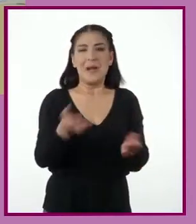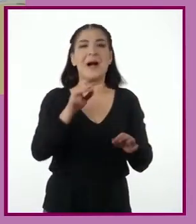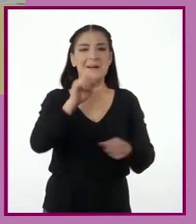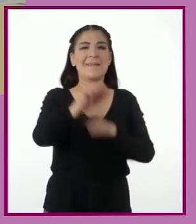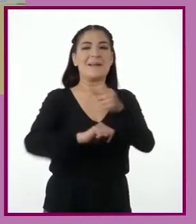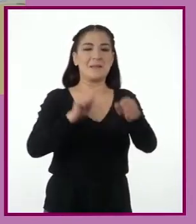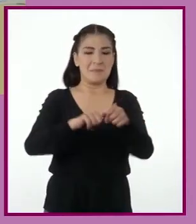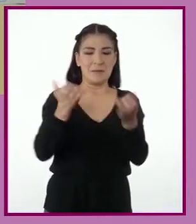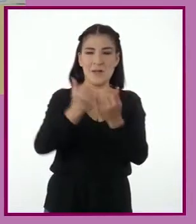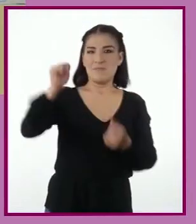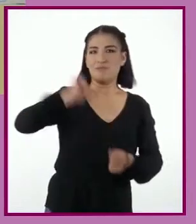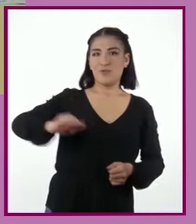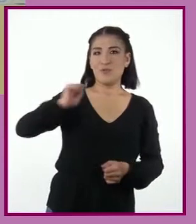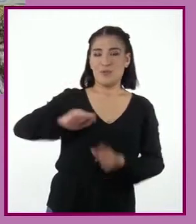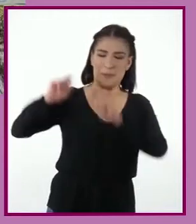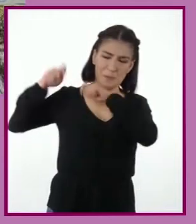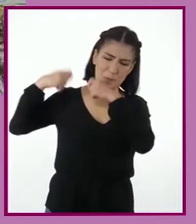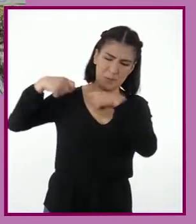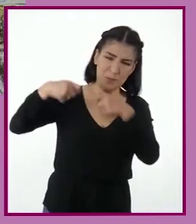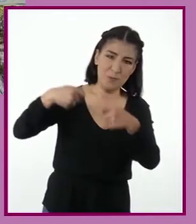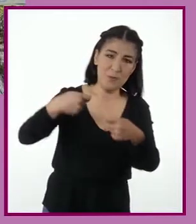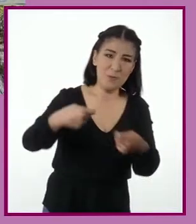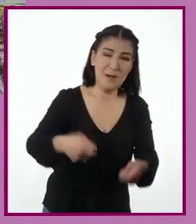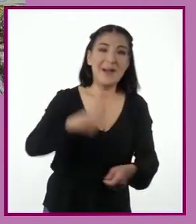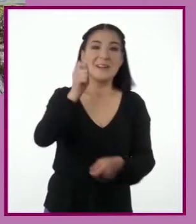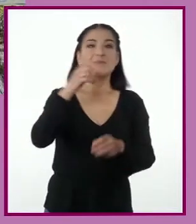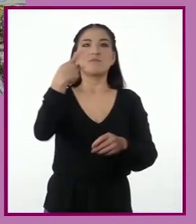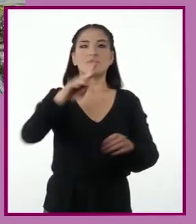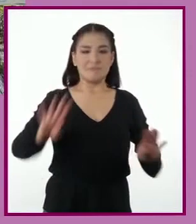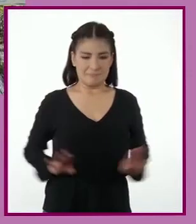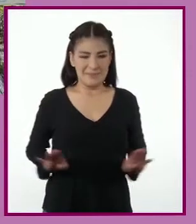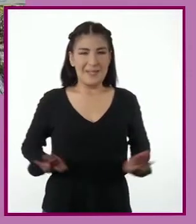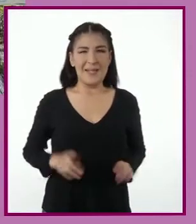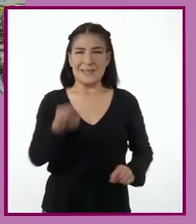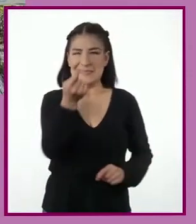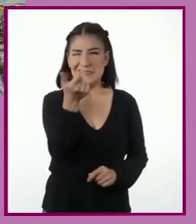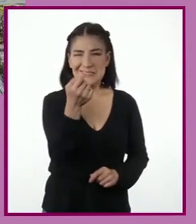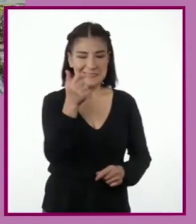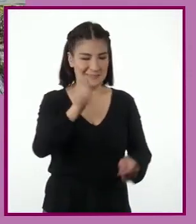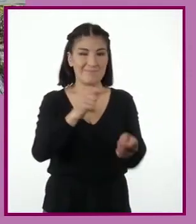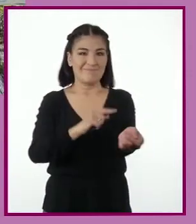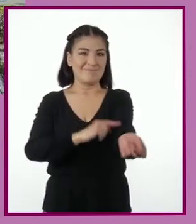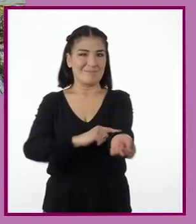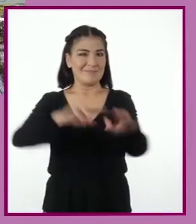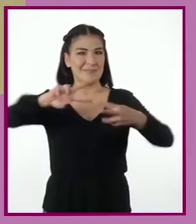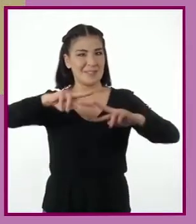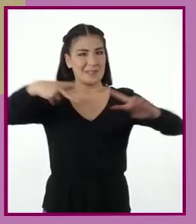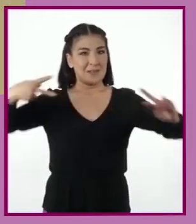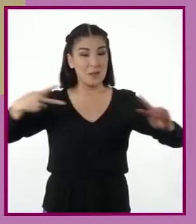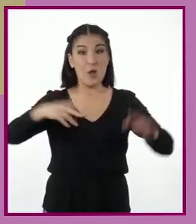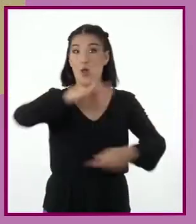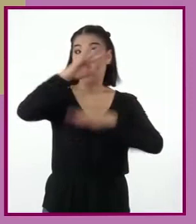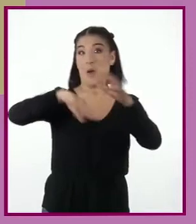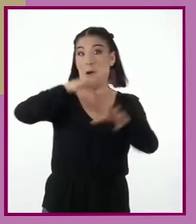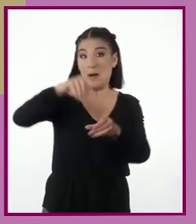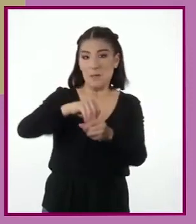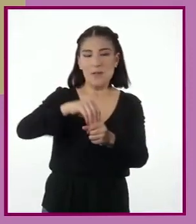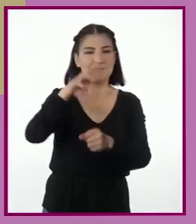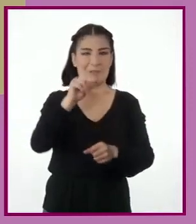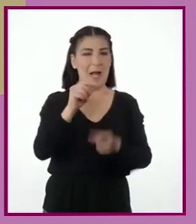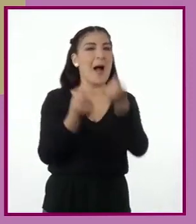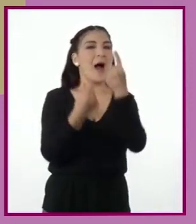de antepasados con los cuales compartieron solo algunas características similares, no todas, es decir, que